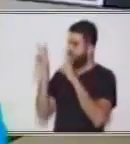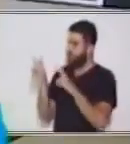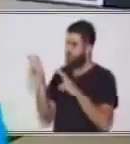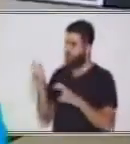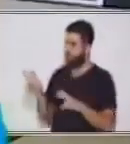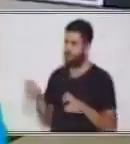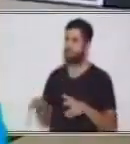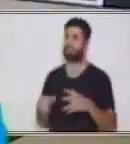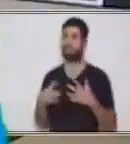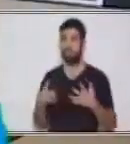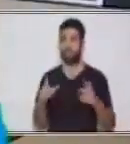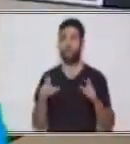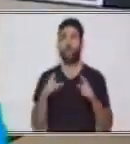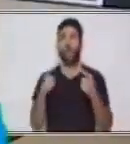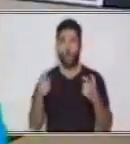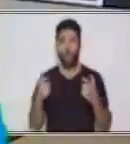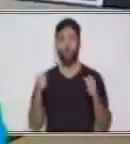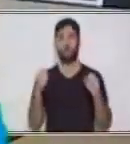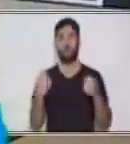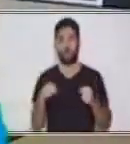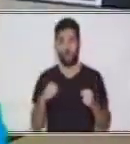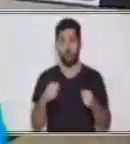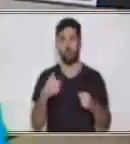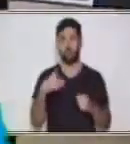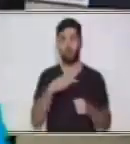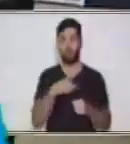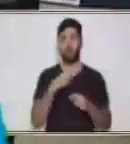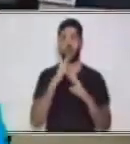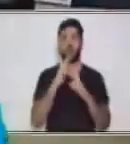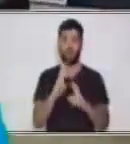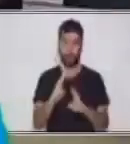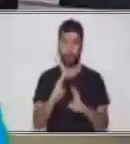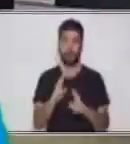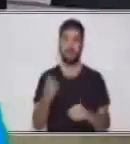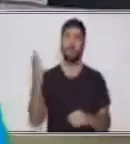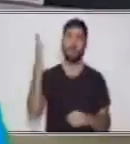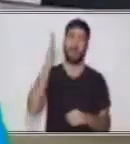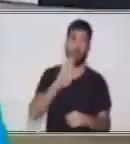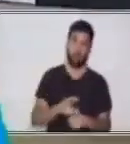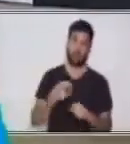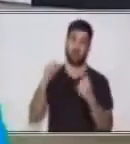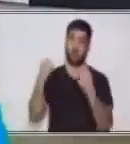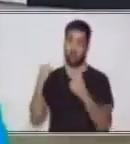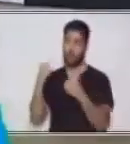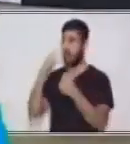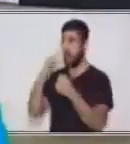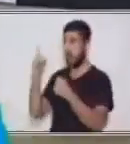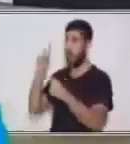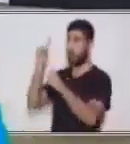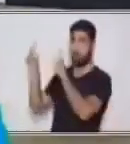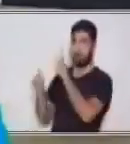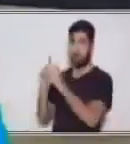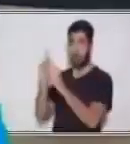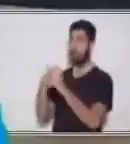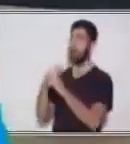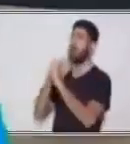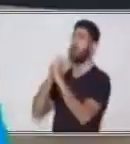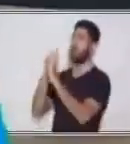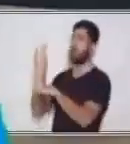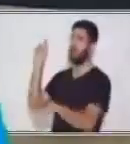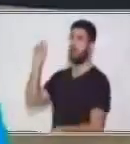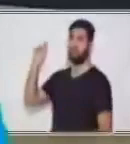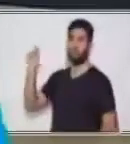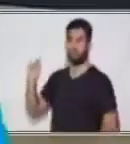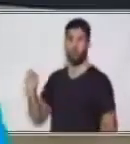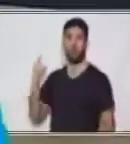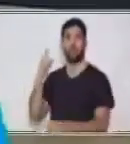podamos seguidamente poder después hacer el análisis de las preguntas. Al poder responder